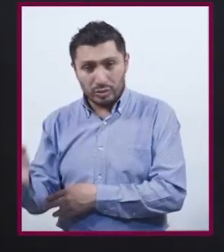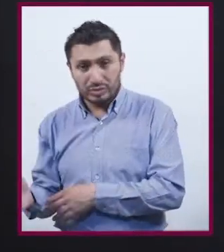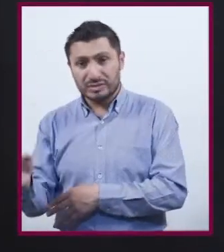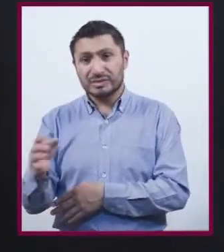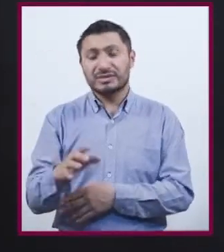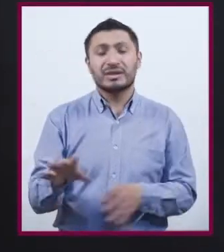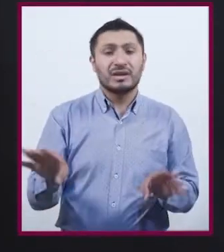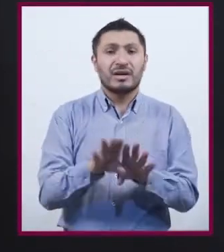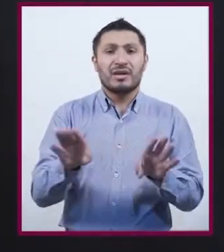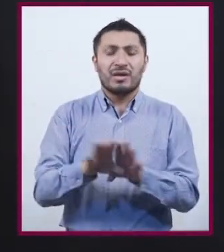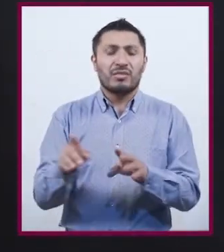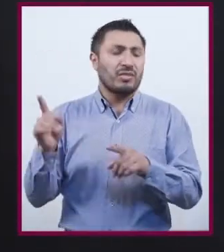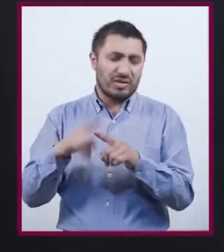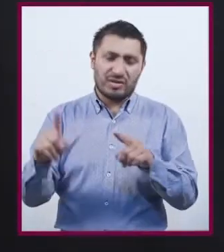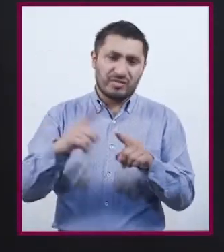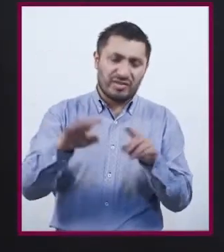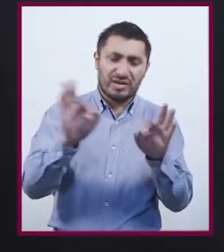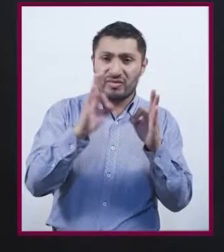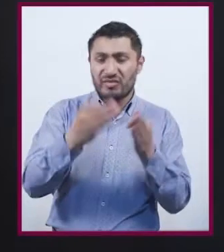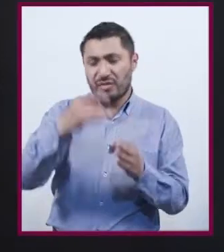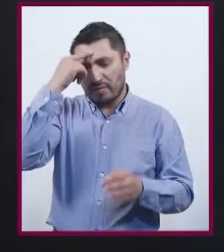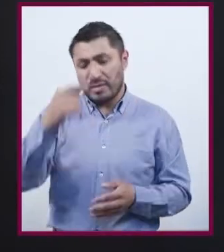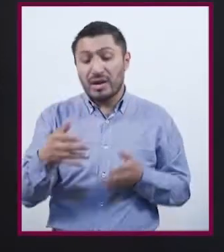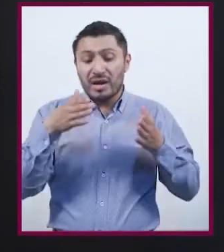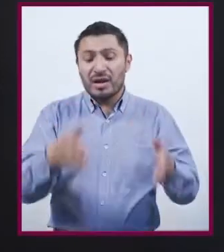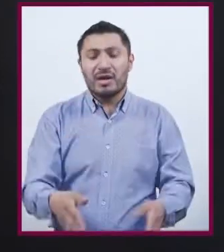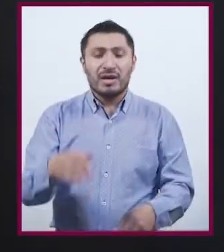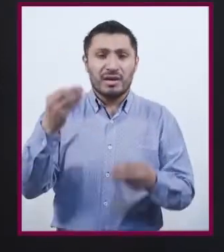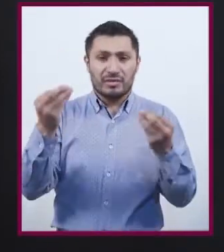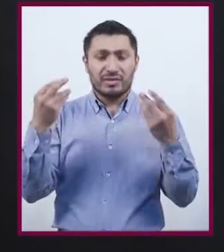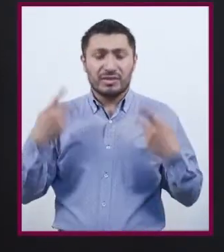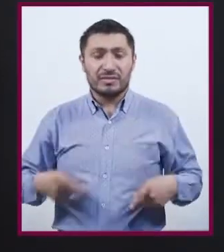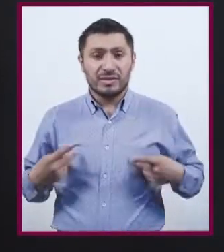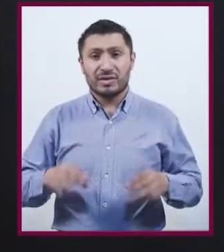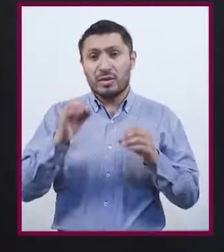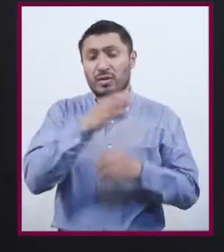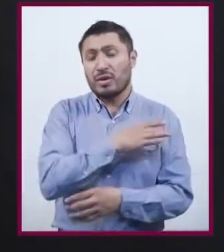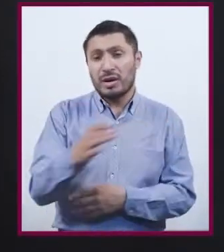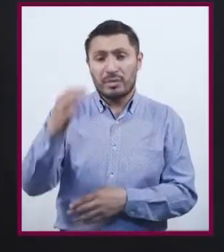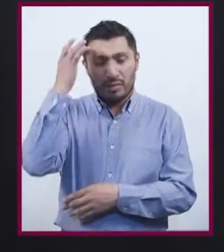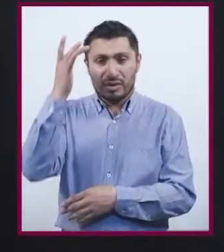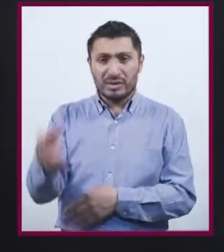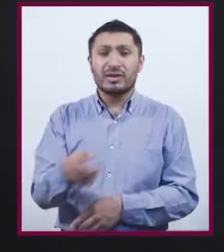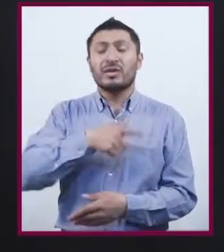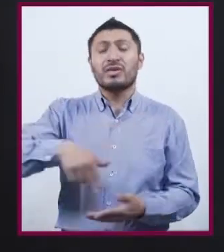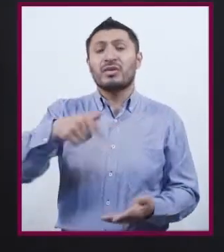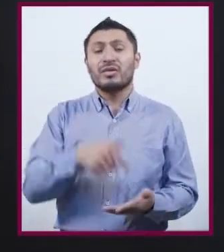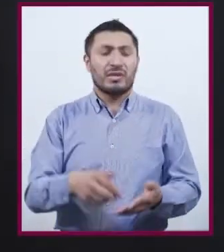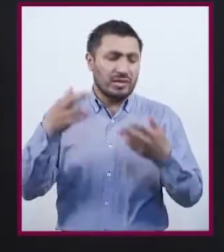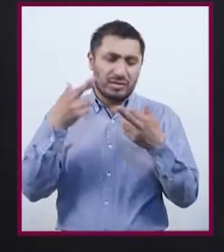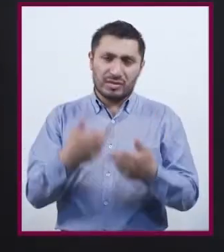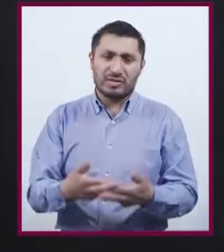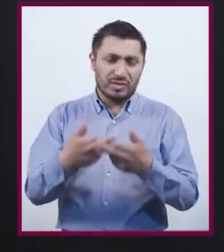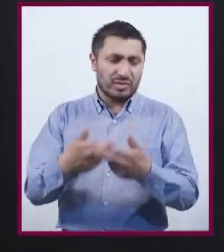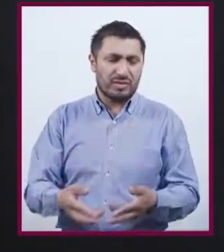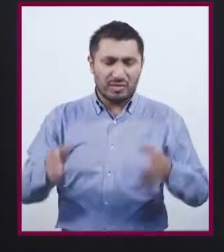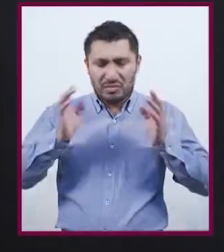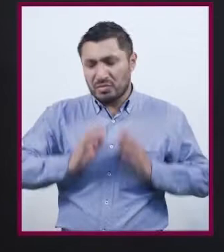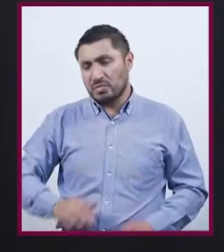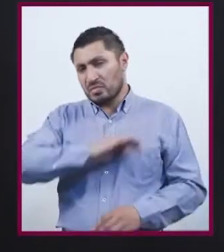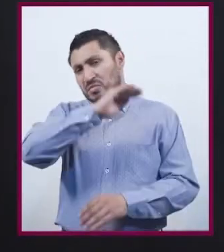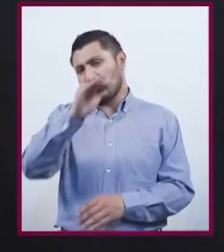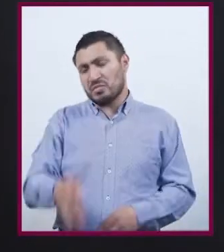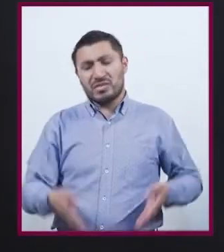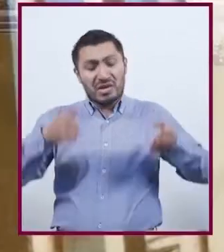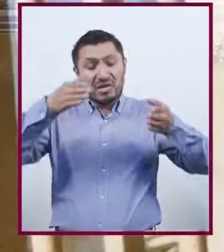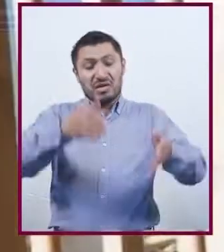enterramiento de más de una persona, o bien como camposanto, el lugar donde los restos mortales o cadáveres son depositados para su